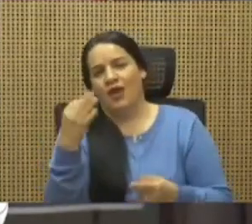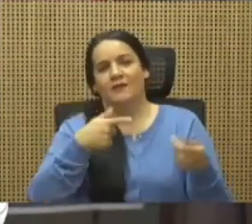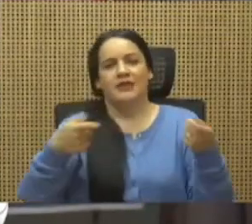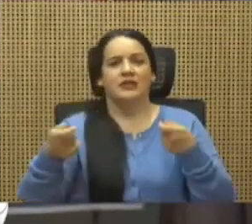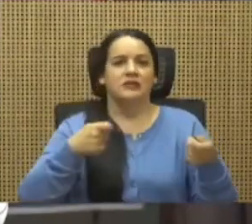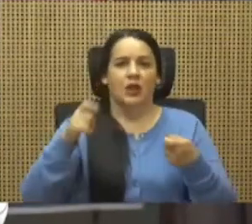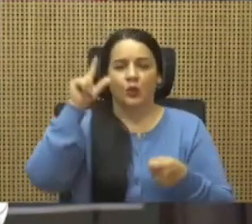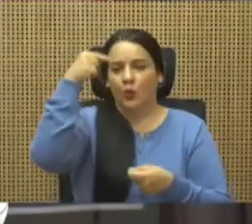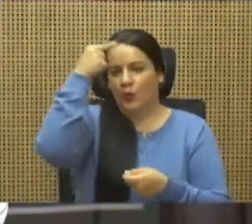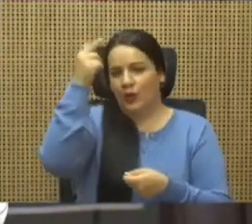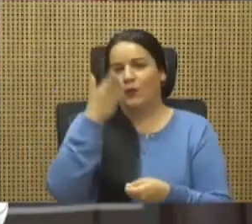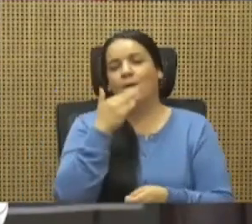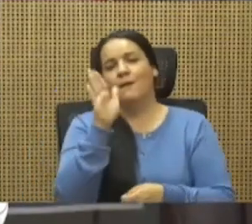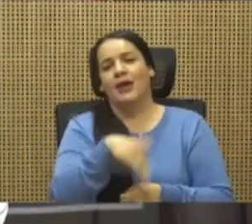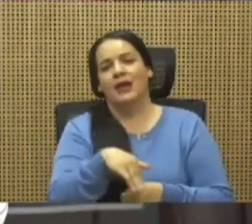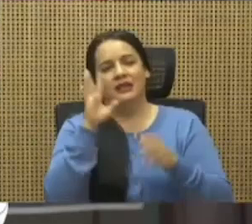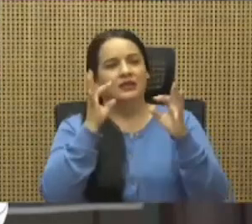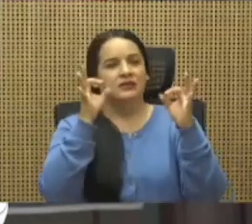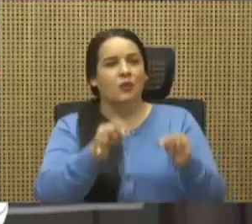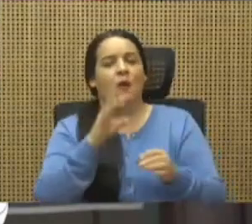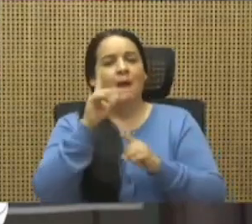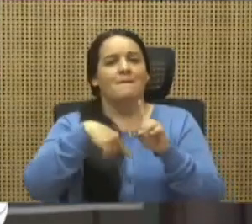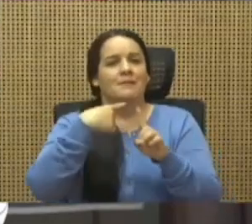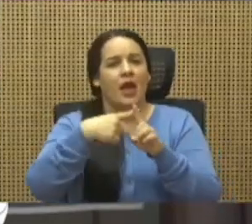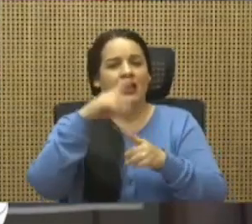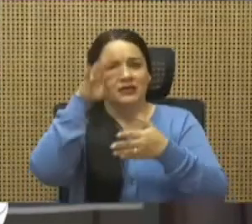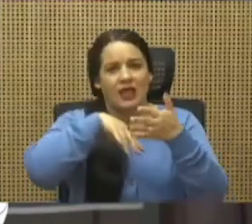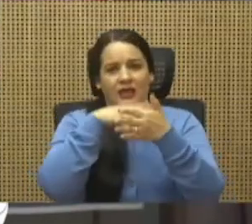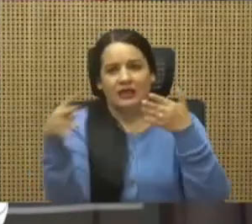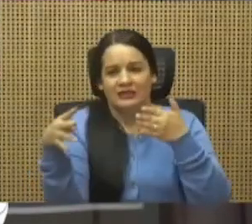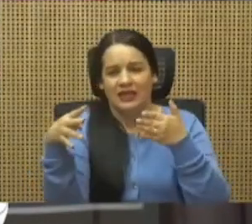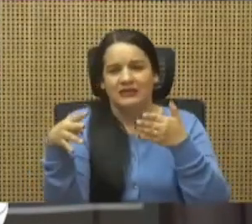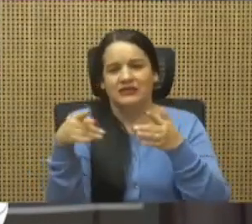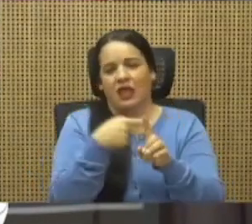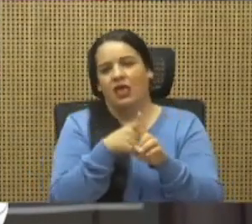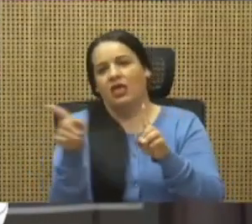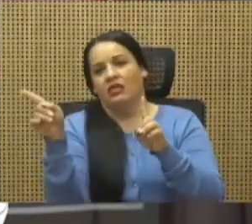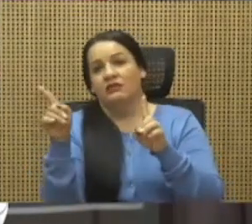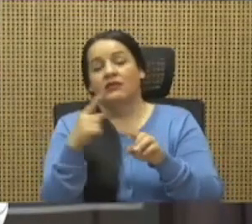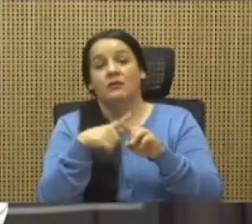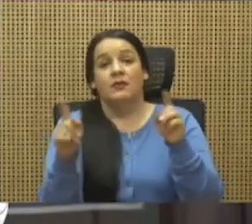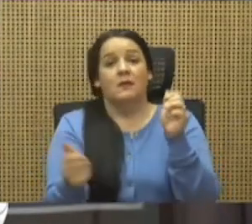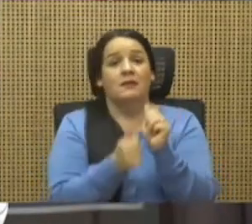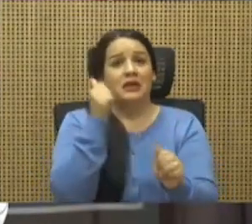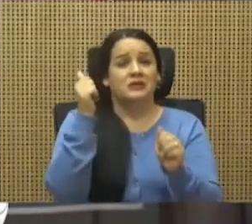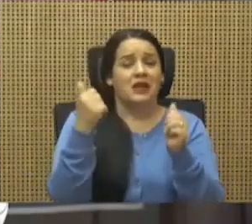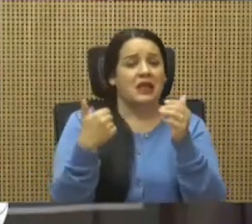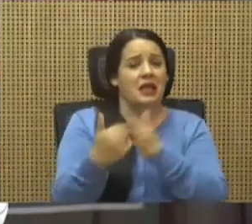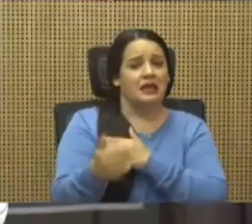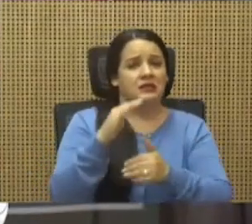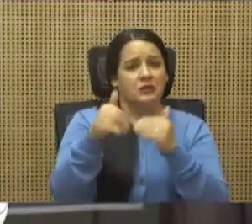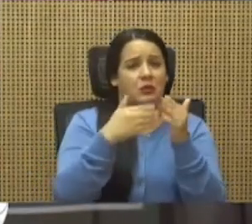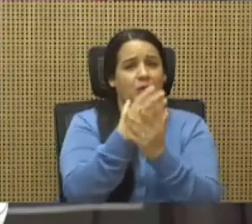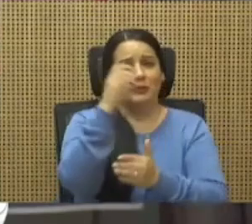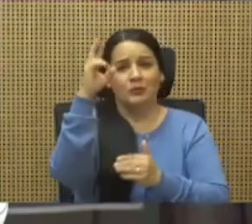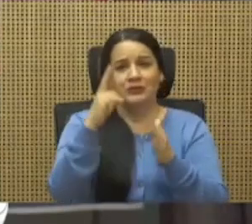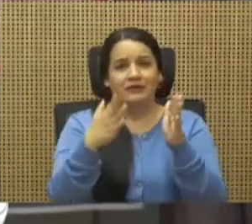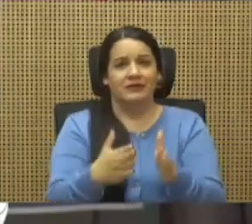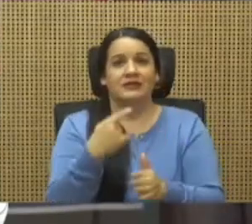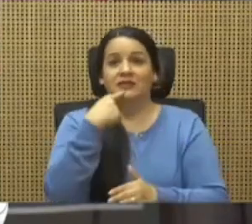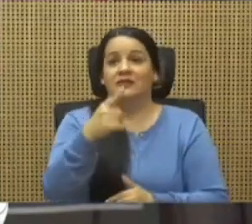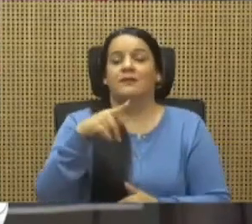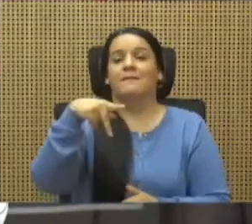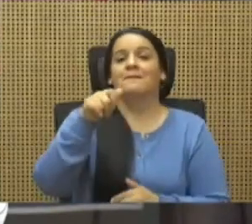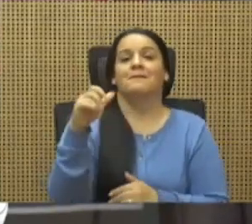sus pésimas decisiones y por sus agendas torcidas. La inmensa mayoría, casi todos los costarricenses dijeron